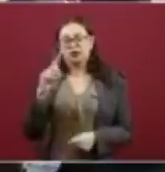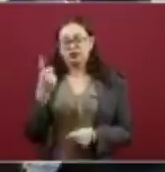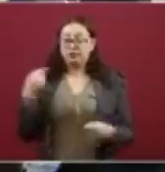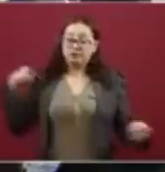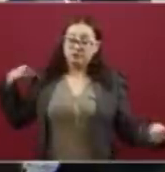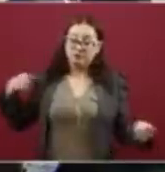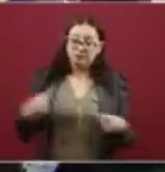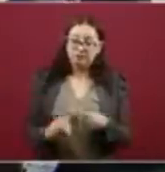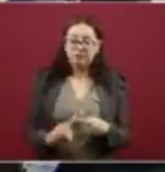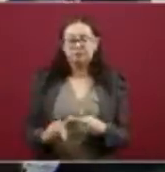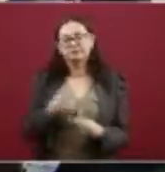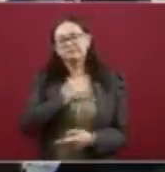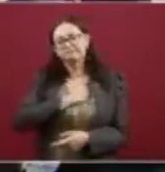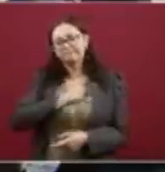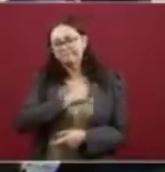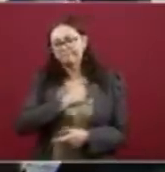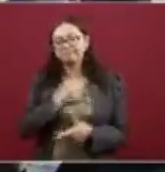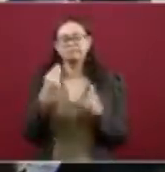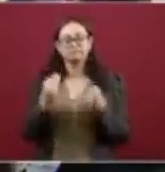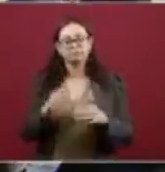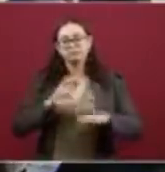tenido pues la pérdida de vidas